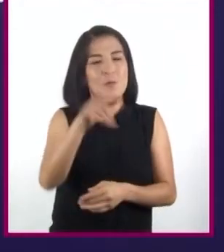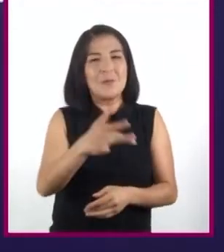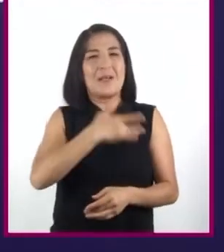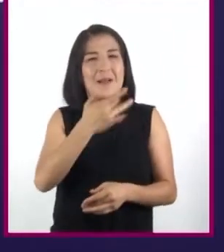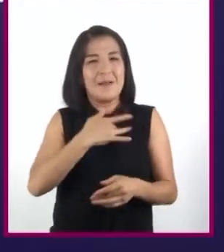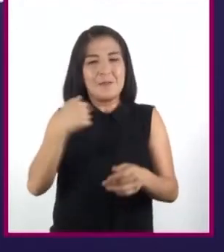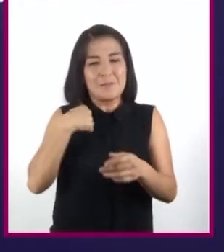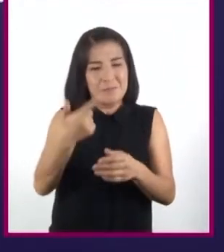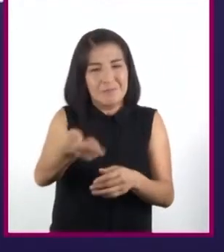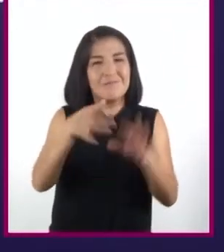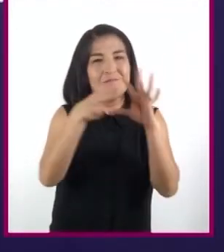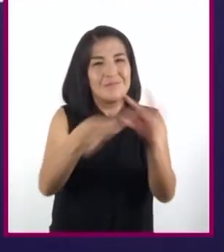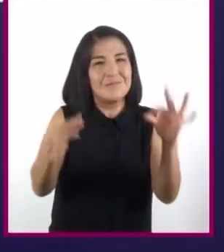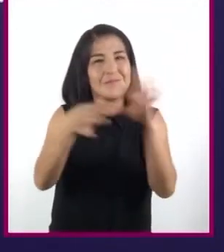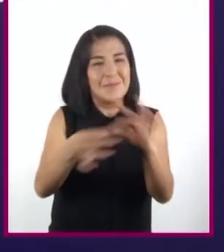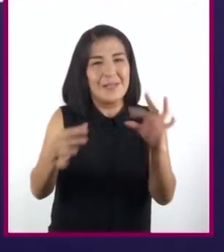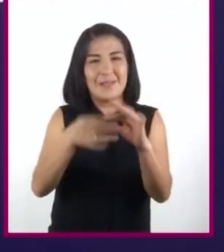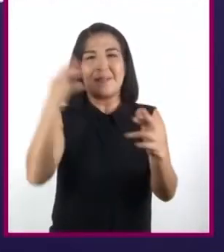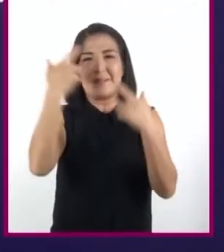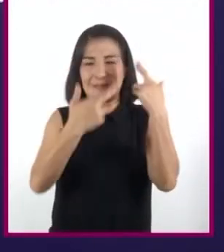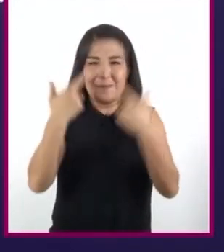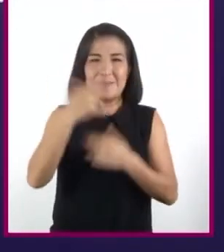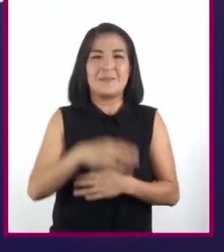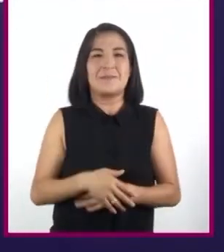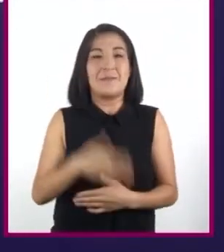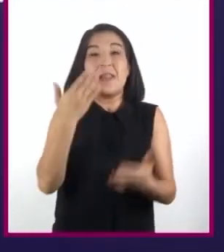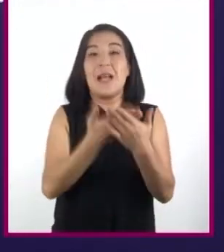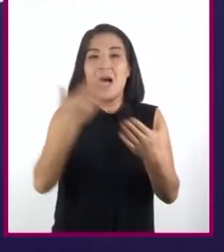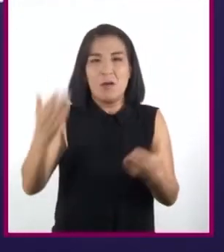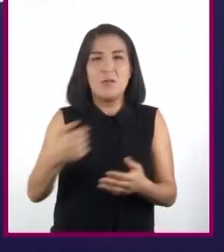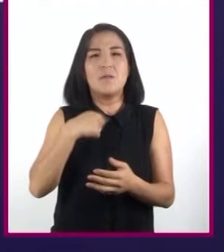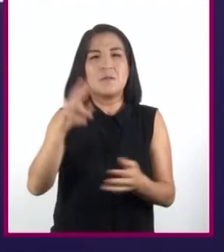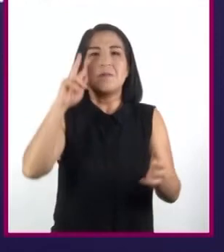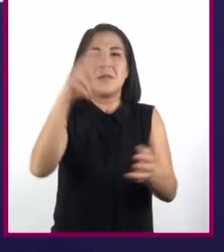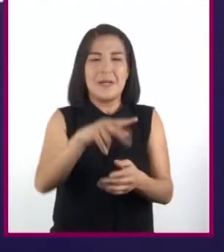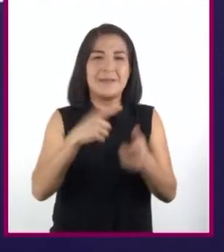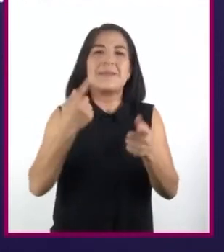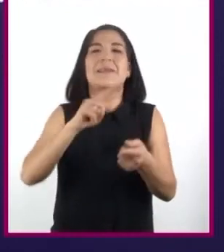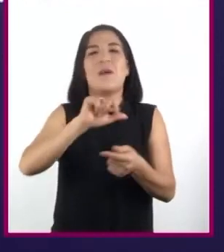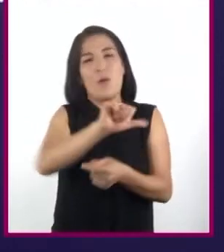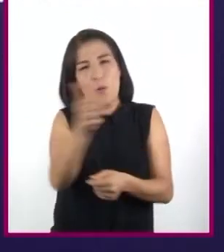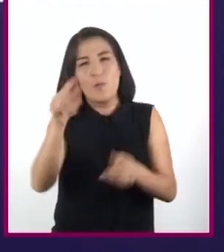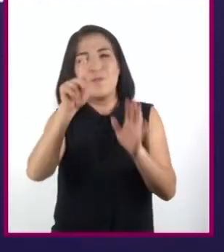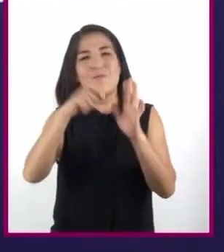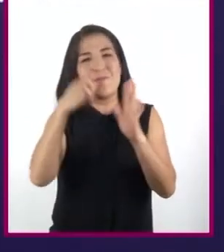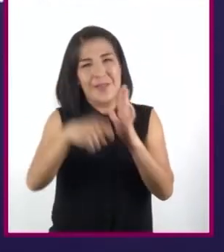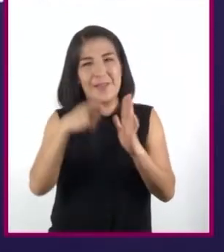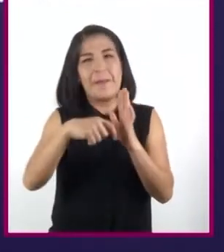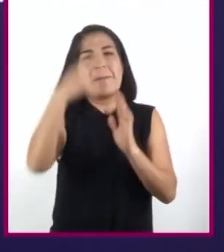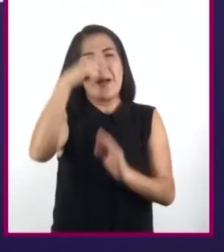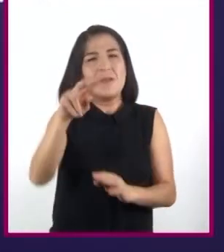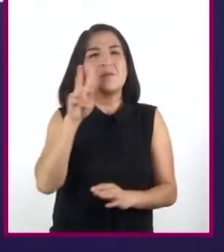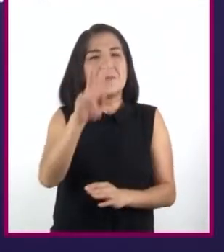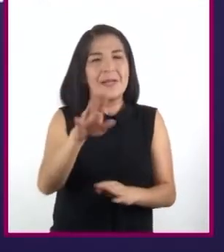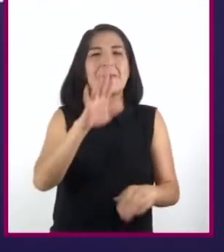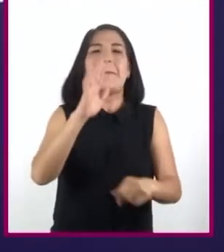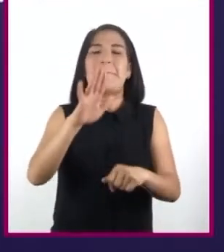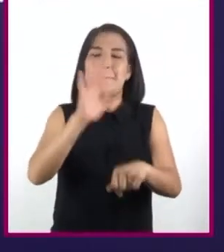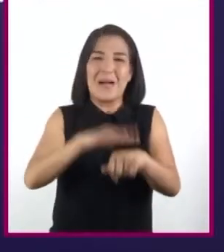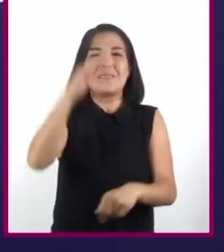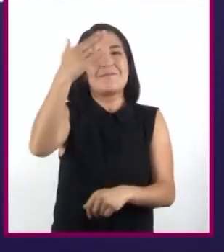hasta ahora hemos revisado. Ahora vamos a ver el siguiente video que nos permitirá reafirmar lo aprendido.